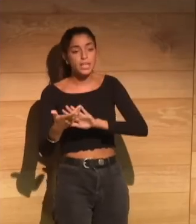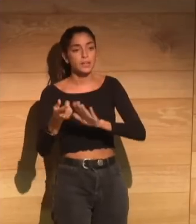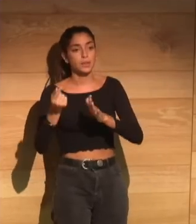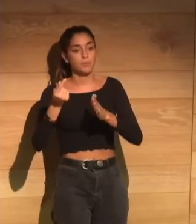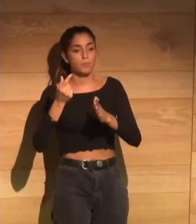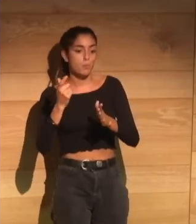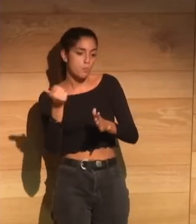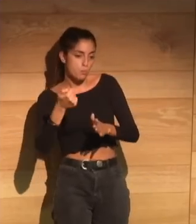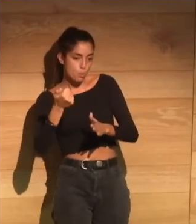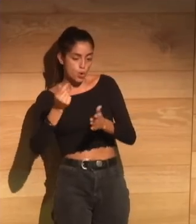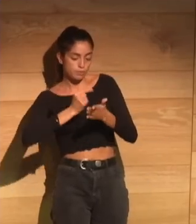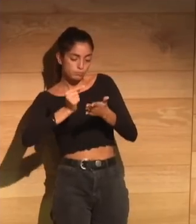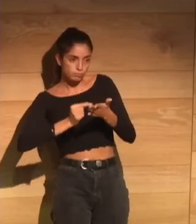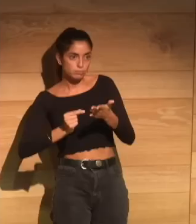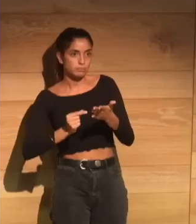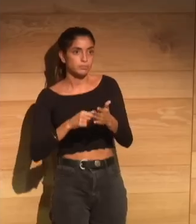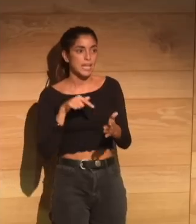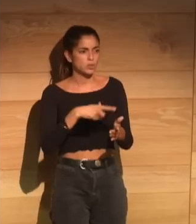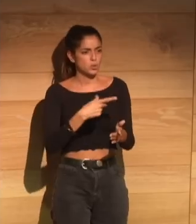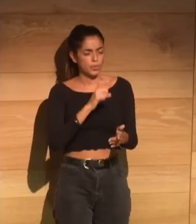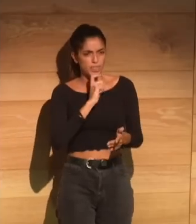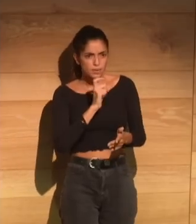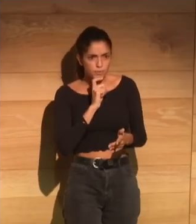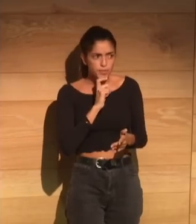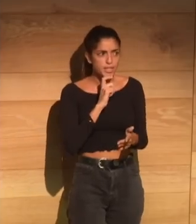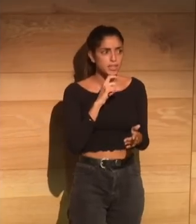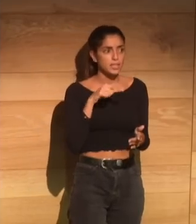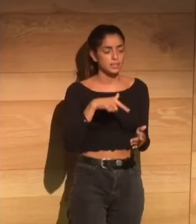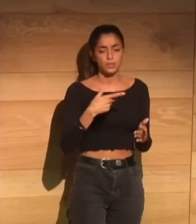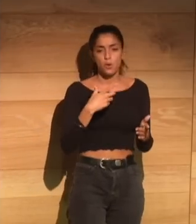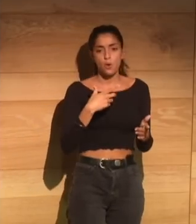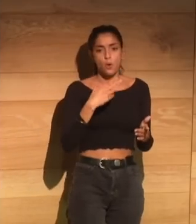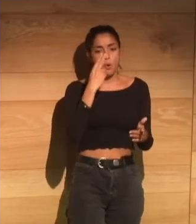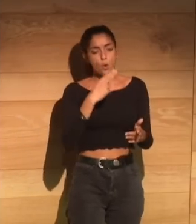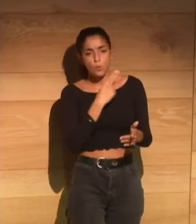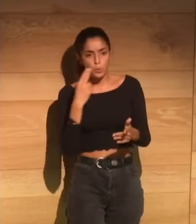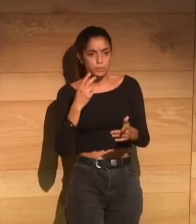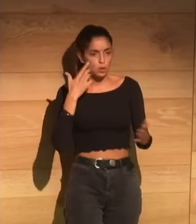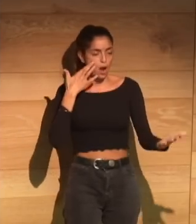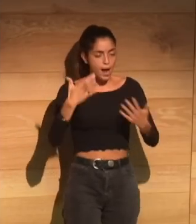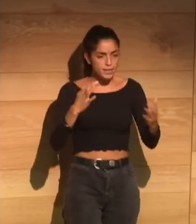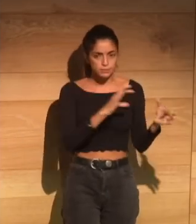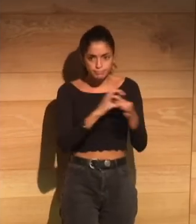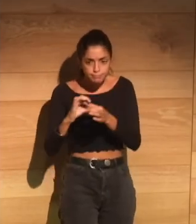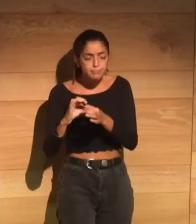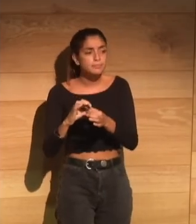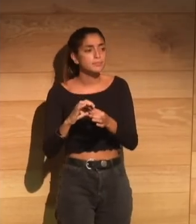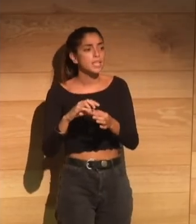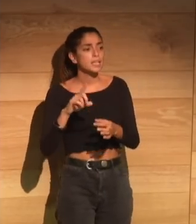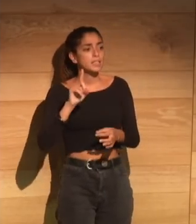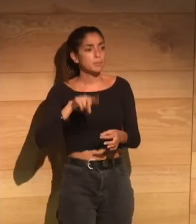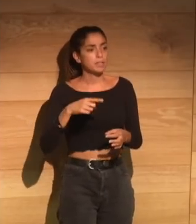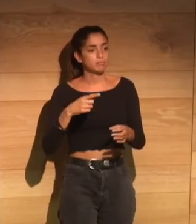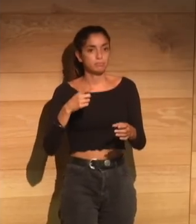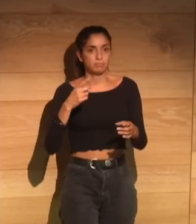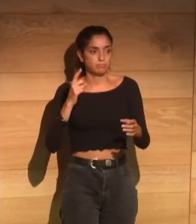Bueno, es increíble, sí. Es dificilísimo, exige un compromiso con el arte absolutamente increíble. Mucho tiempo. Muchísimo tiempo,